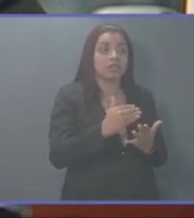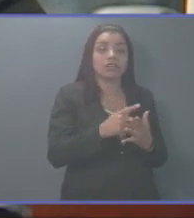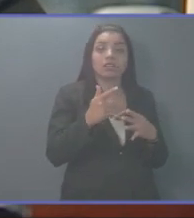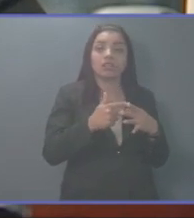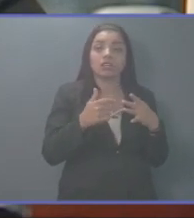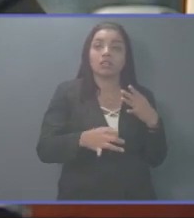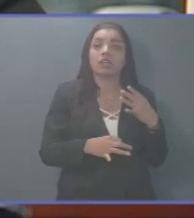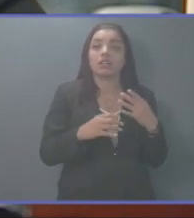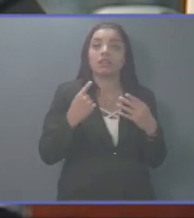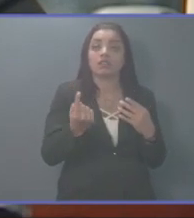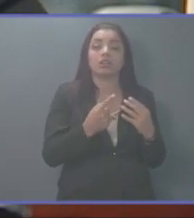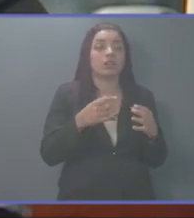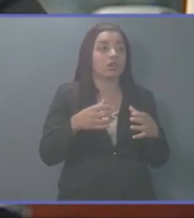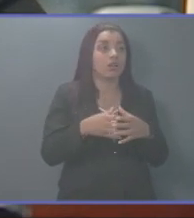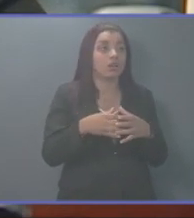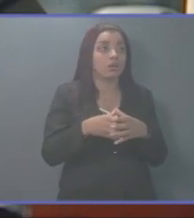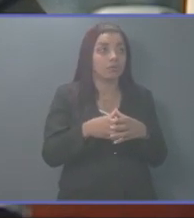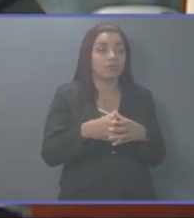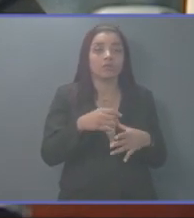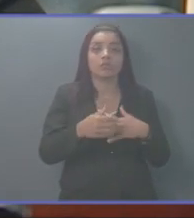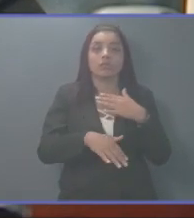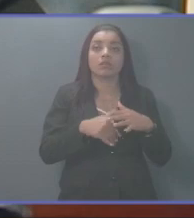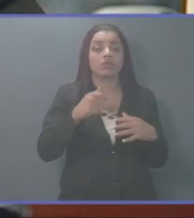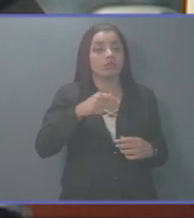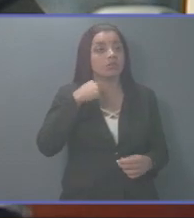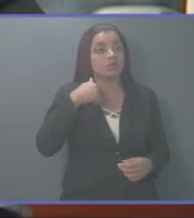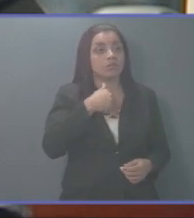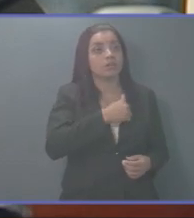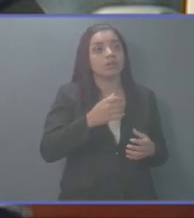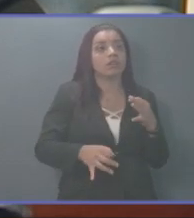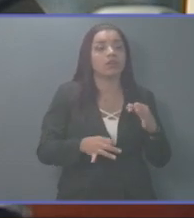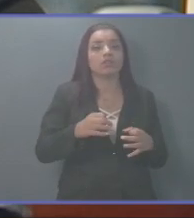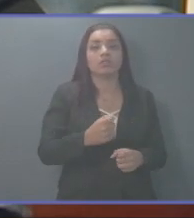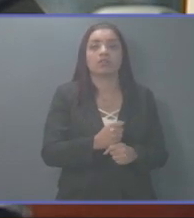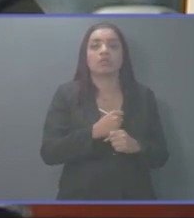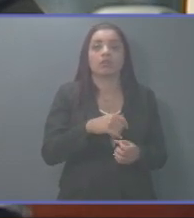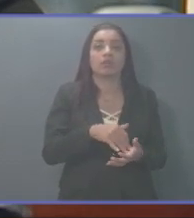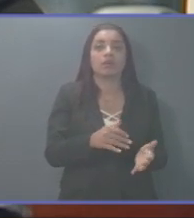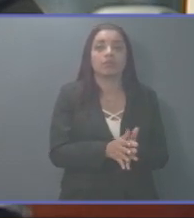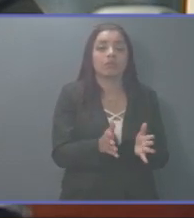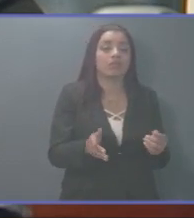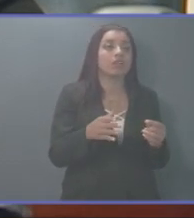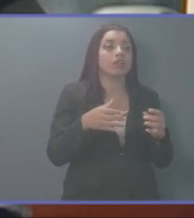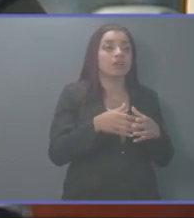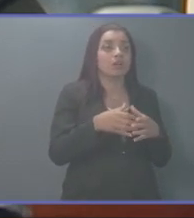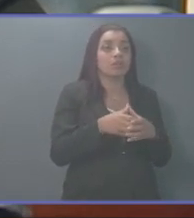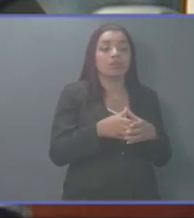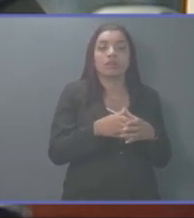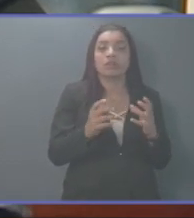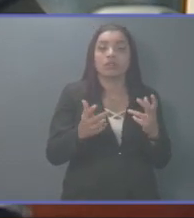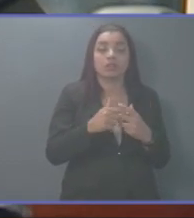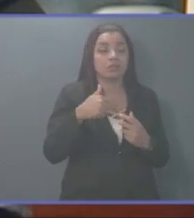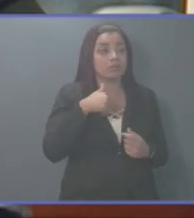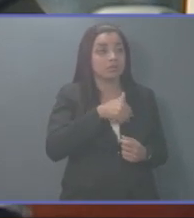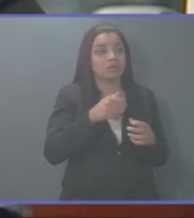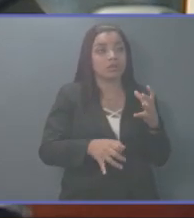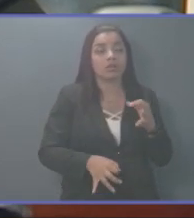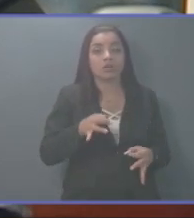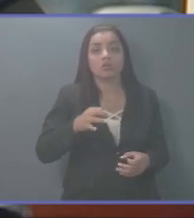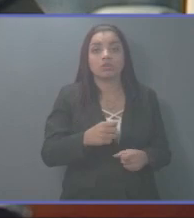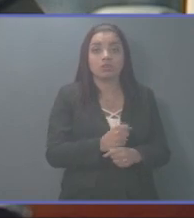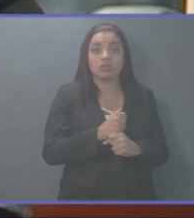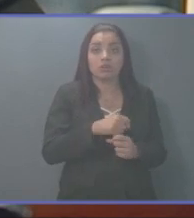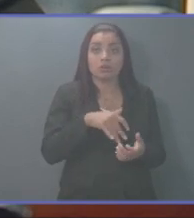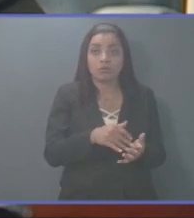ley únicamente como la Comisión, que será presidido por el Ministerio de Justicia y Seguridad Pública, y esta comisión estará integrada por A, el Ministerio de Justicia y Seguridad Pública,